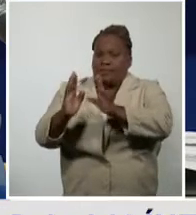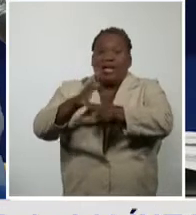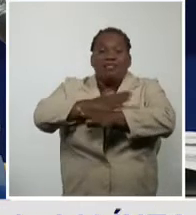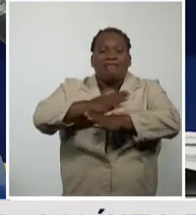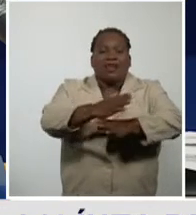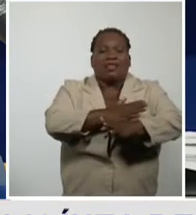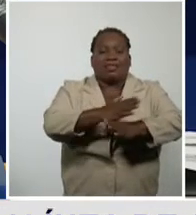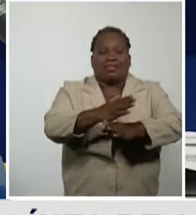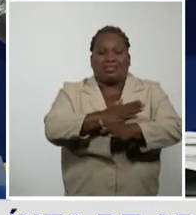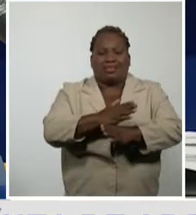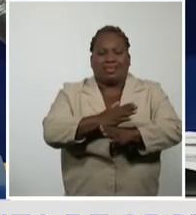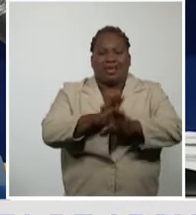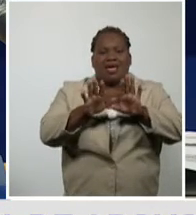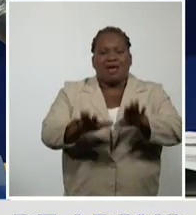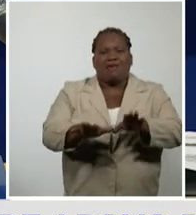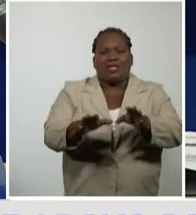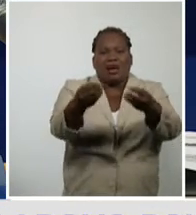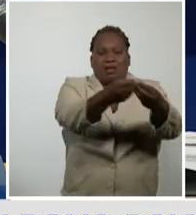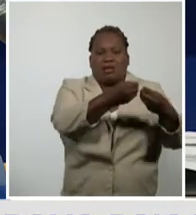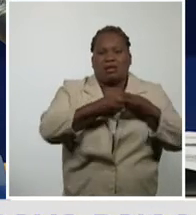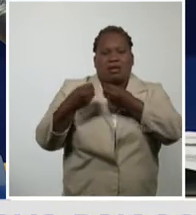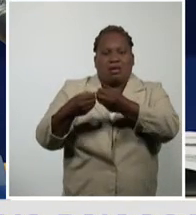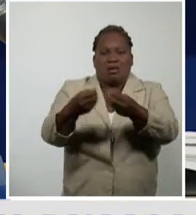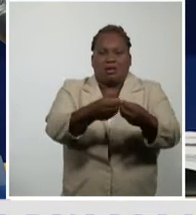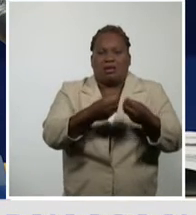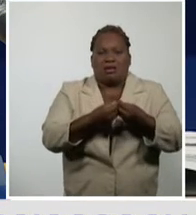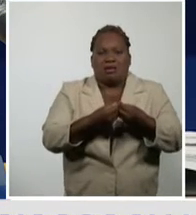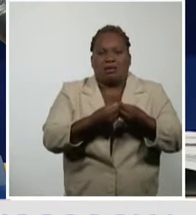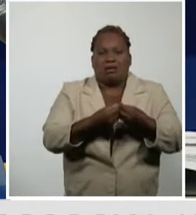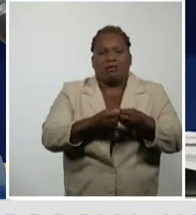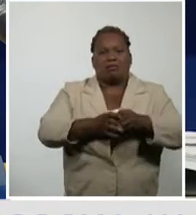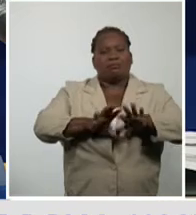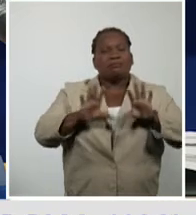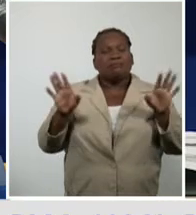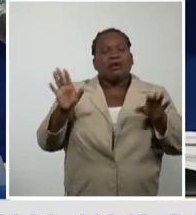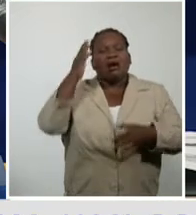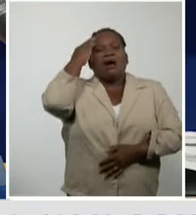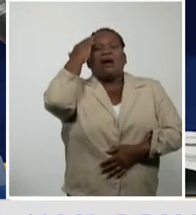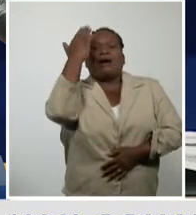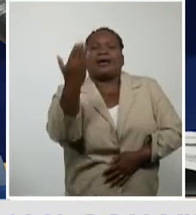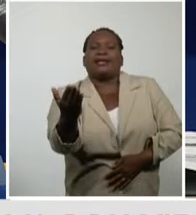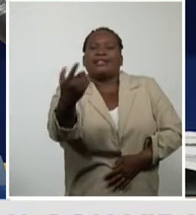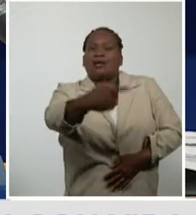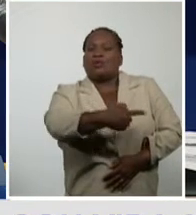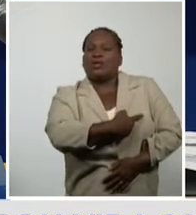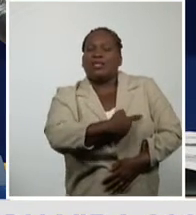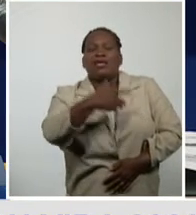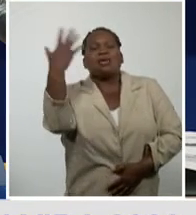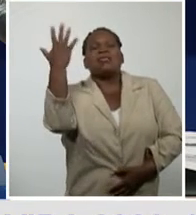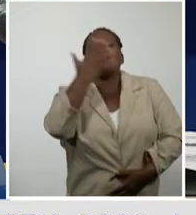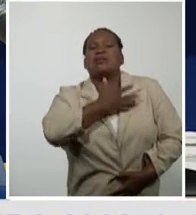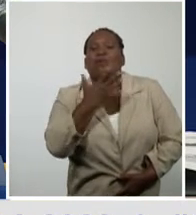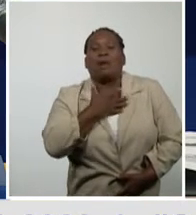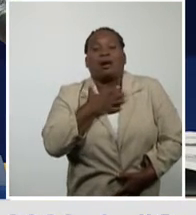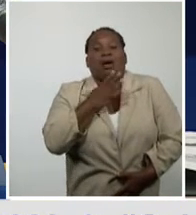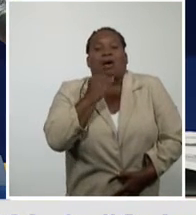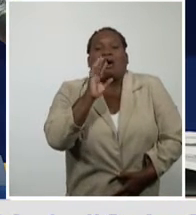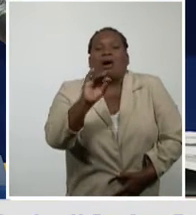evitar la contaminación de unos a otros. Bueno, agradecerles a ustedes, disculparlos por haber hablado